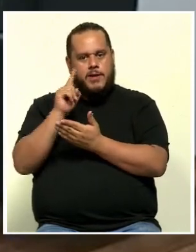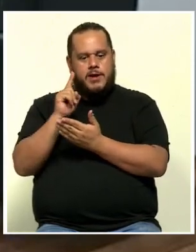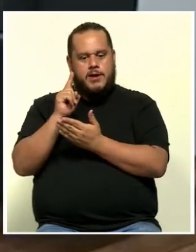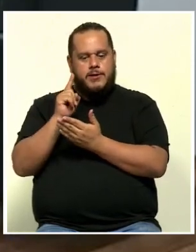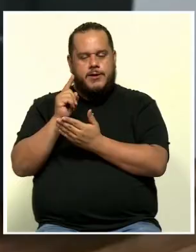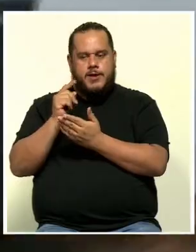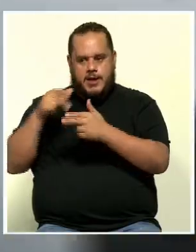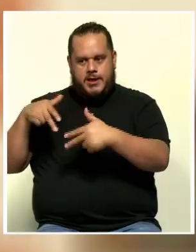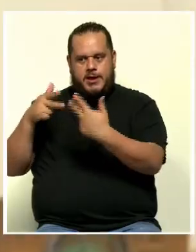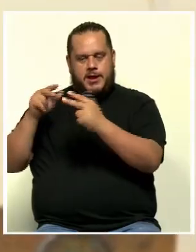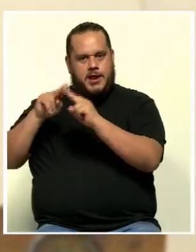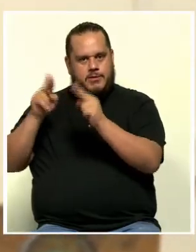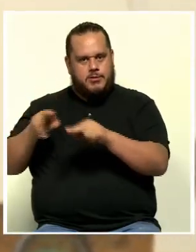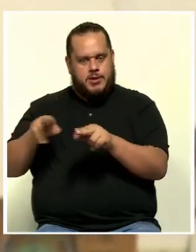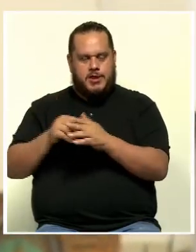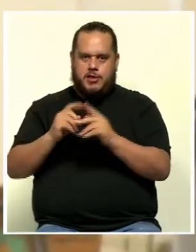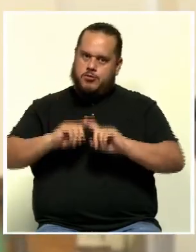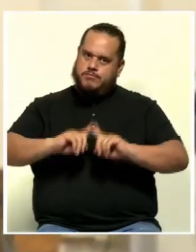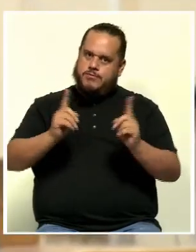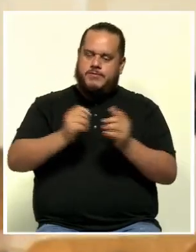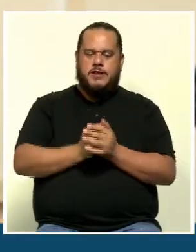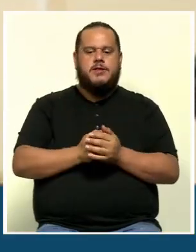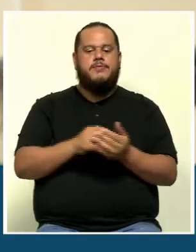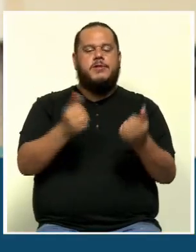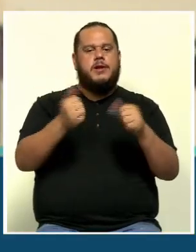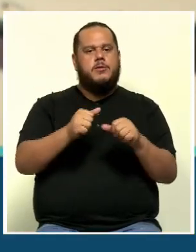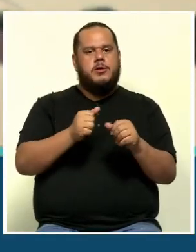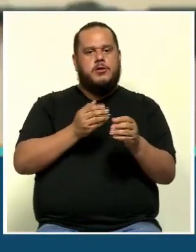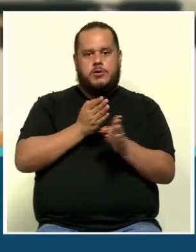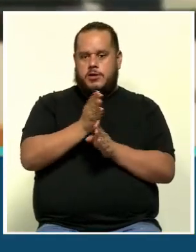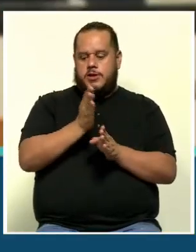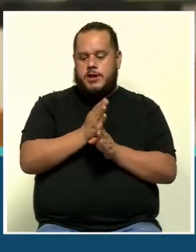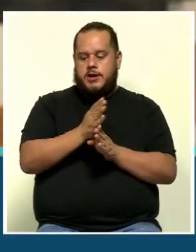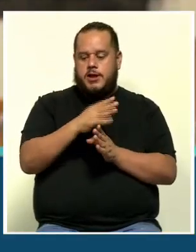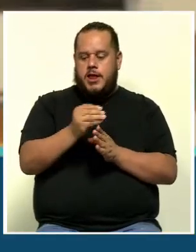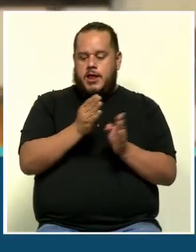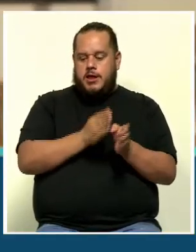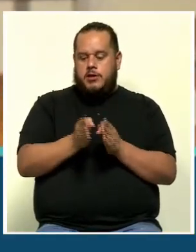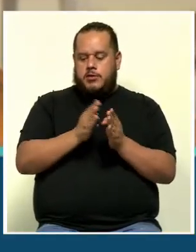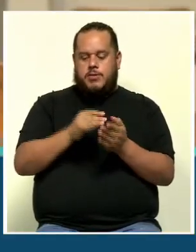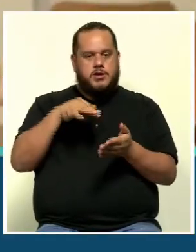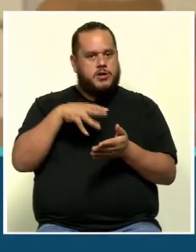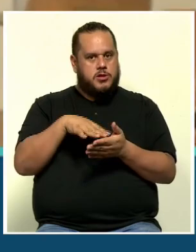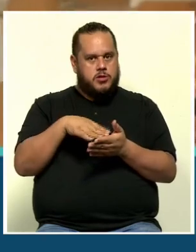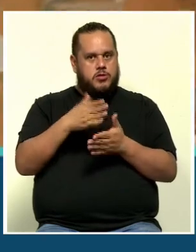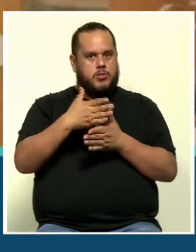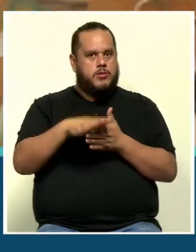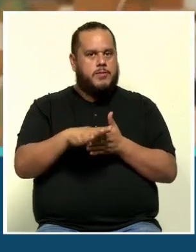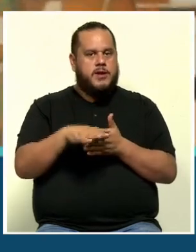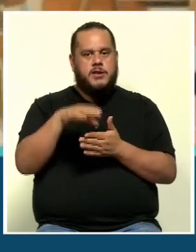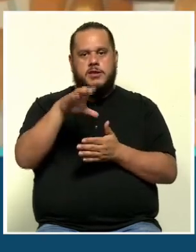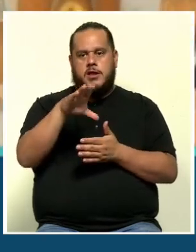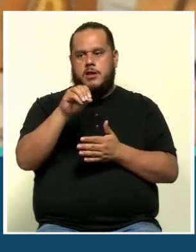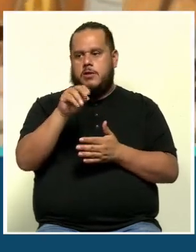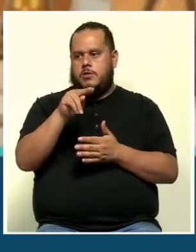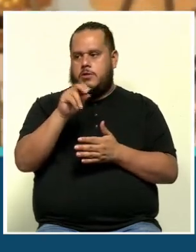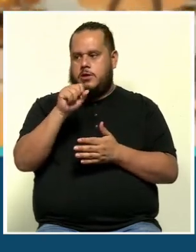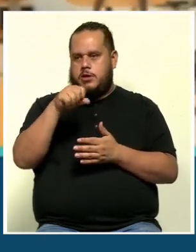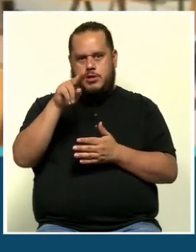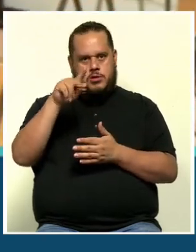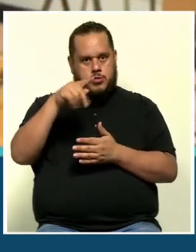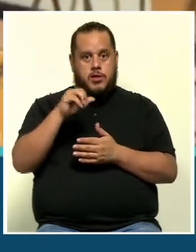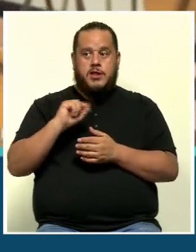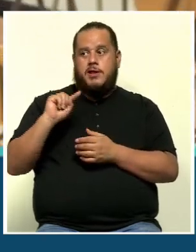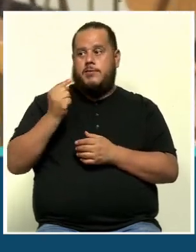la virtualidad. Precisamente la aprobación de las carreras y los planes de estudio por parte del CONESUP es el primero de